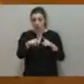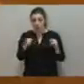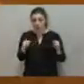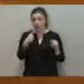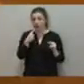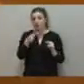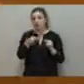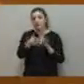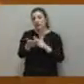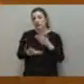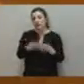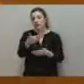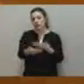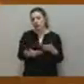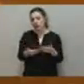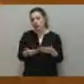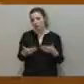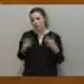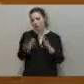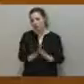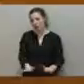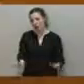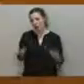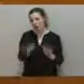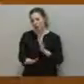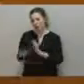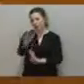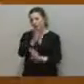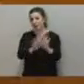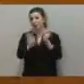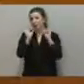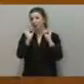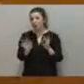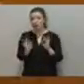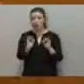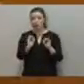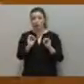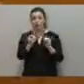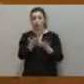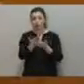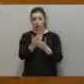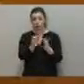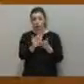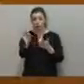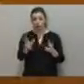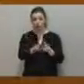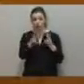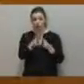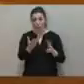de un proceso farragoso y lento. Desde la entrada de la solicitud en los servicios sociales